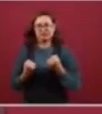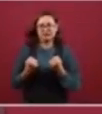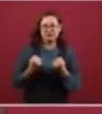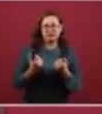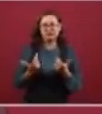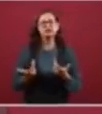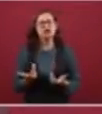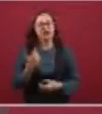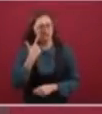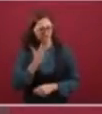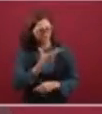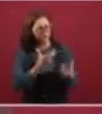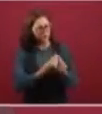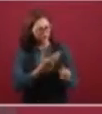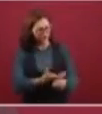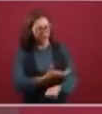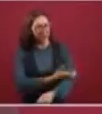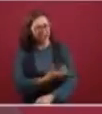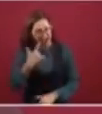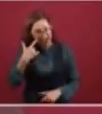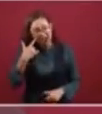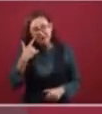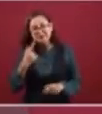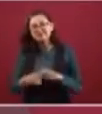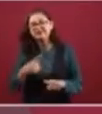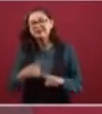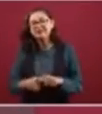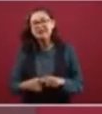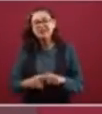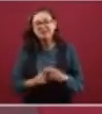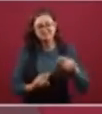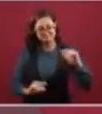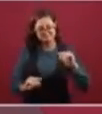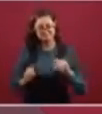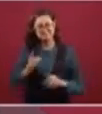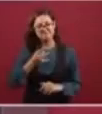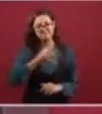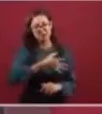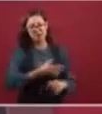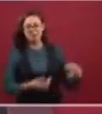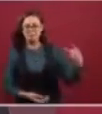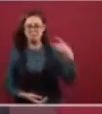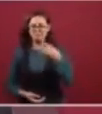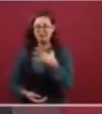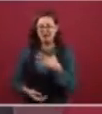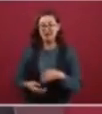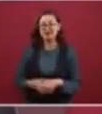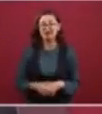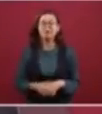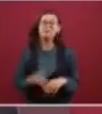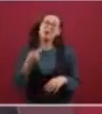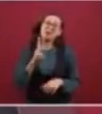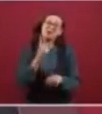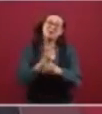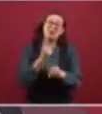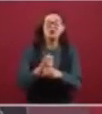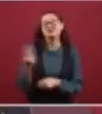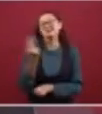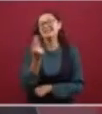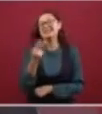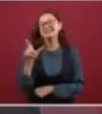hicieran ver como si este si vamos a levantar temprano el lunes para